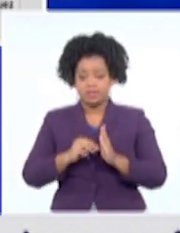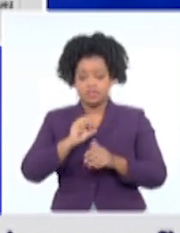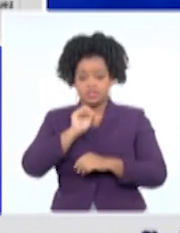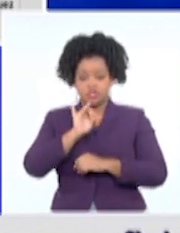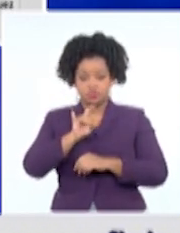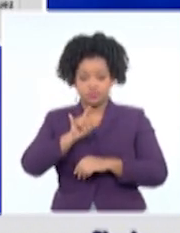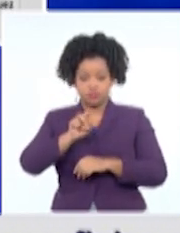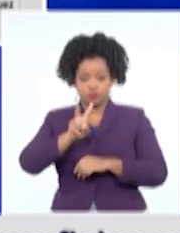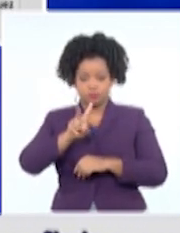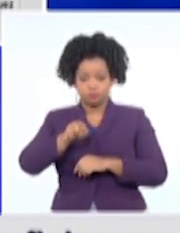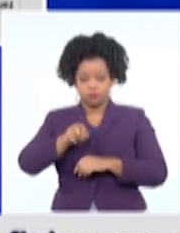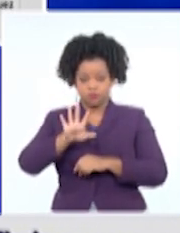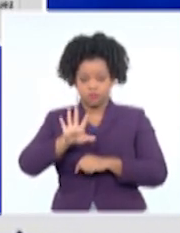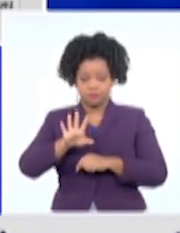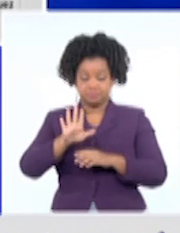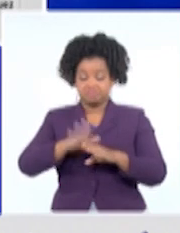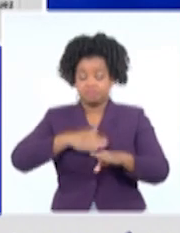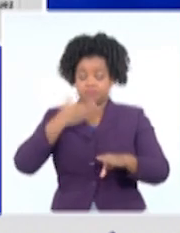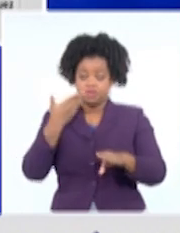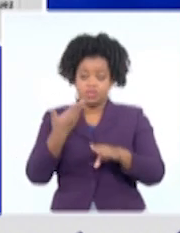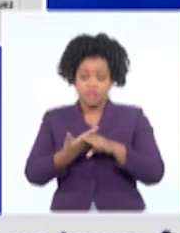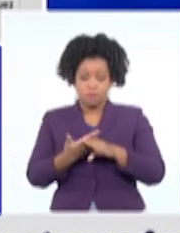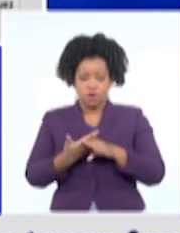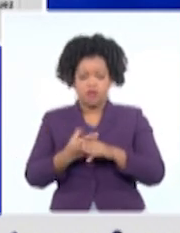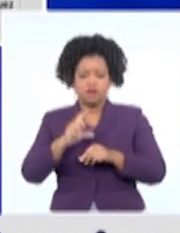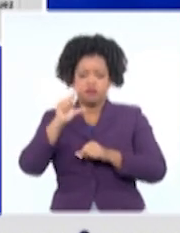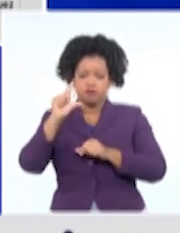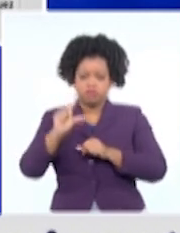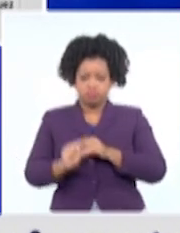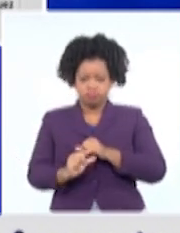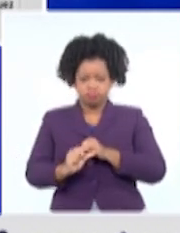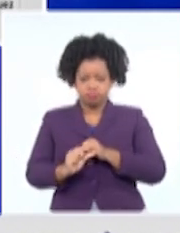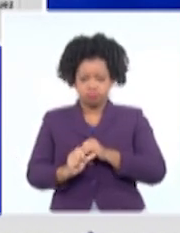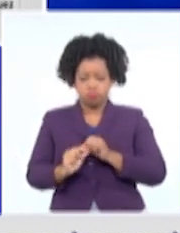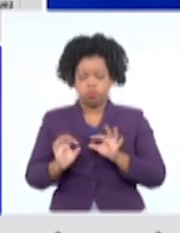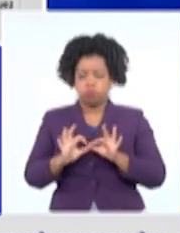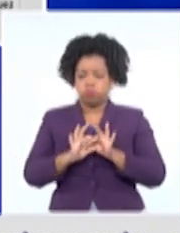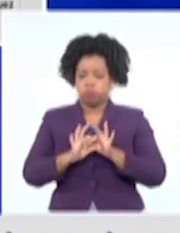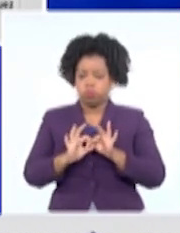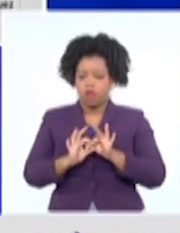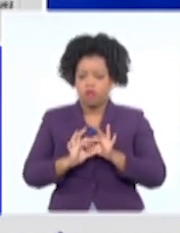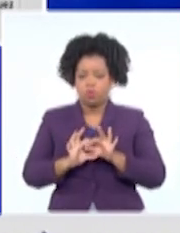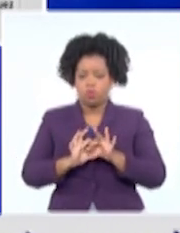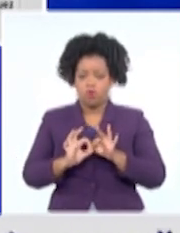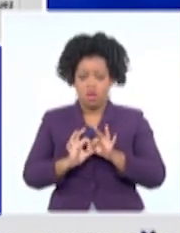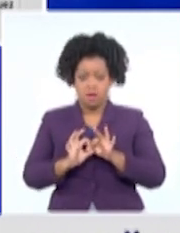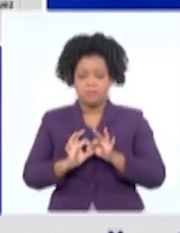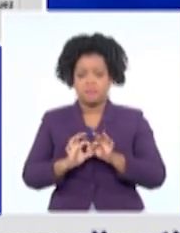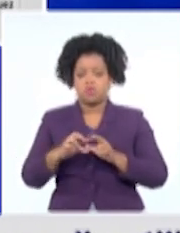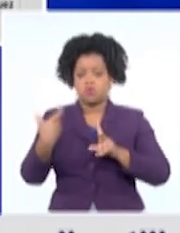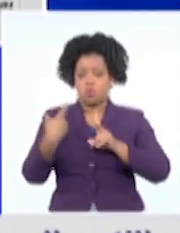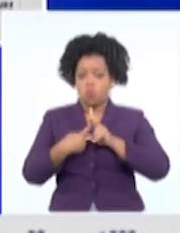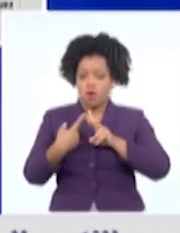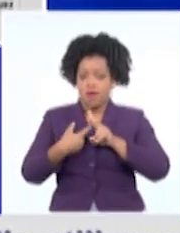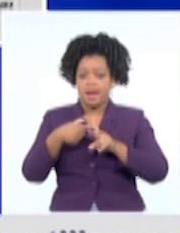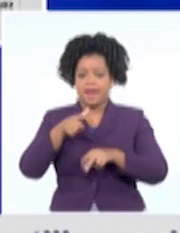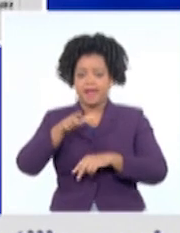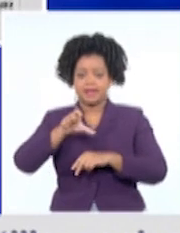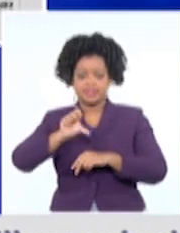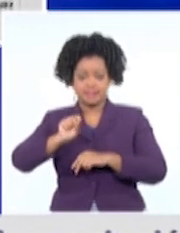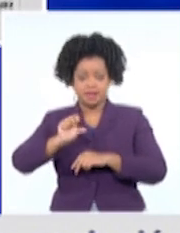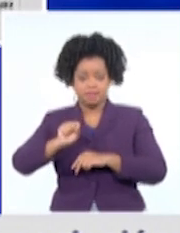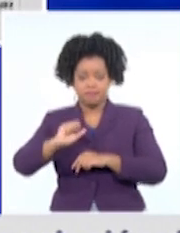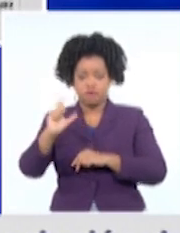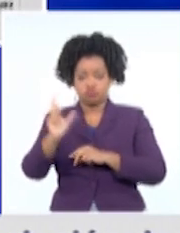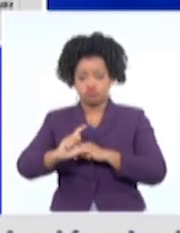3.792,5 y después ya disminuyendo, Guanes, Guáimaro, Yaguajay, La Sierpe, Consolación